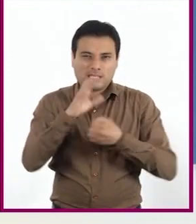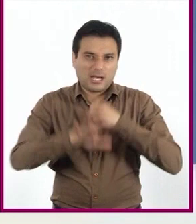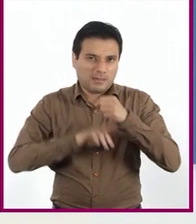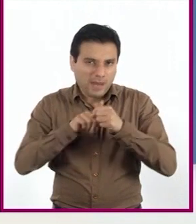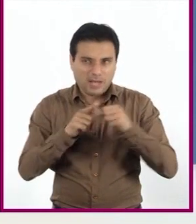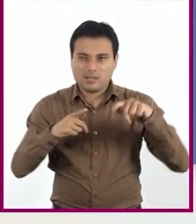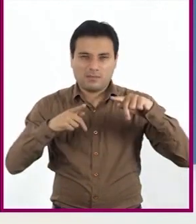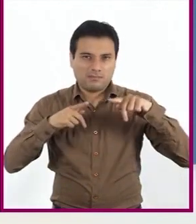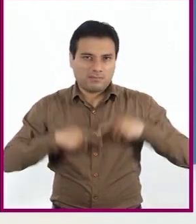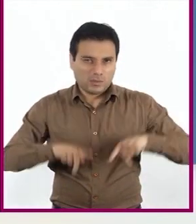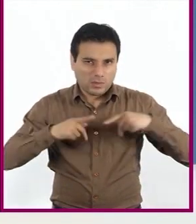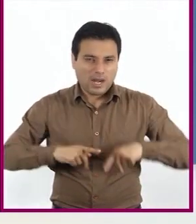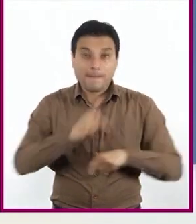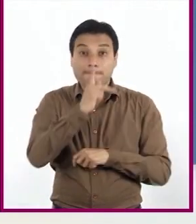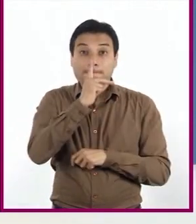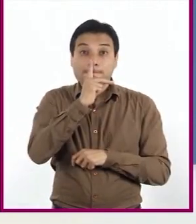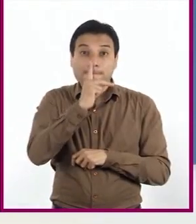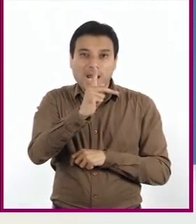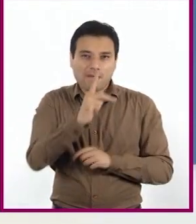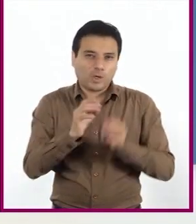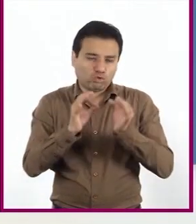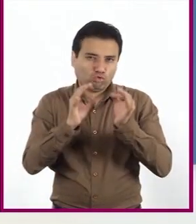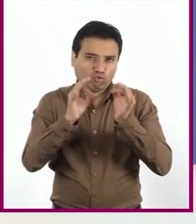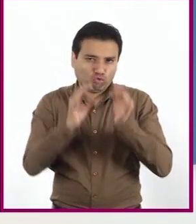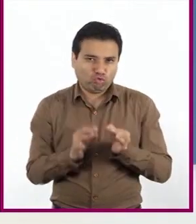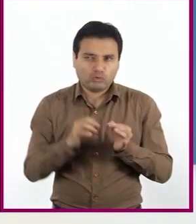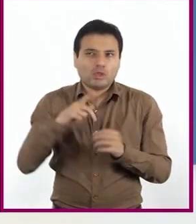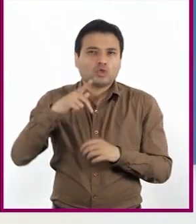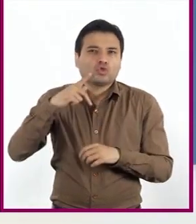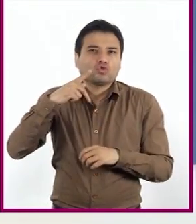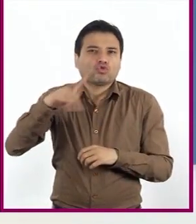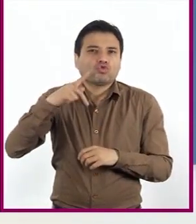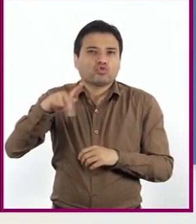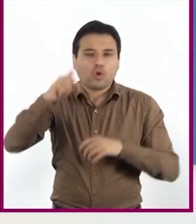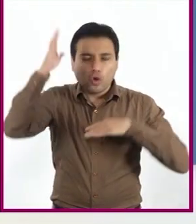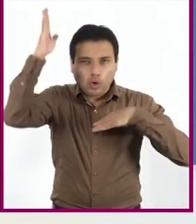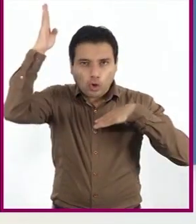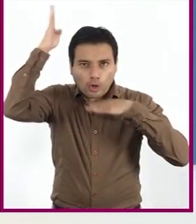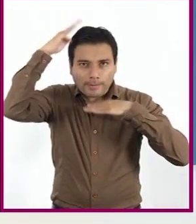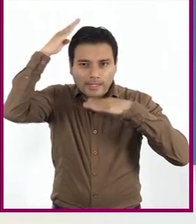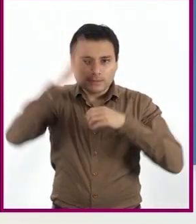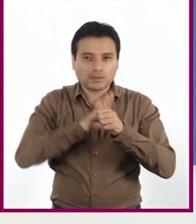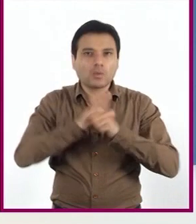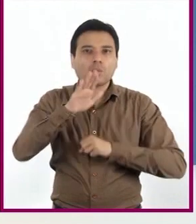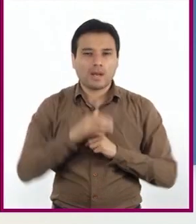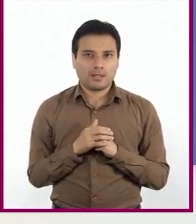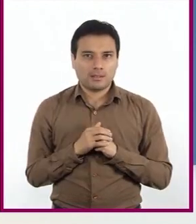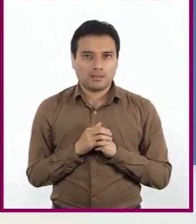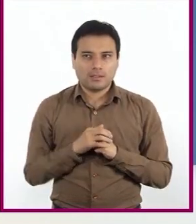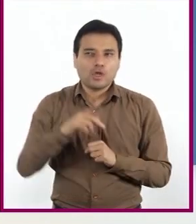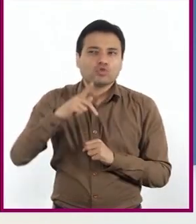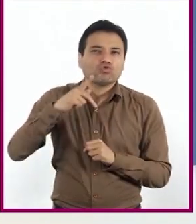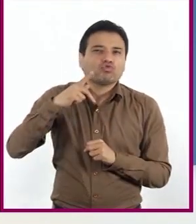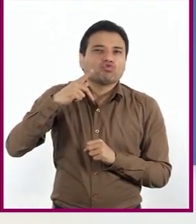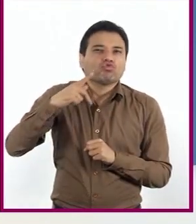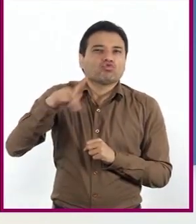palabras. Les ayudan a identificar a los olmecas. ¿Con qué asocian a esta